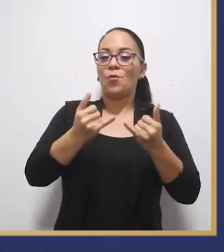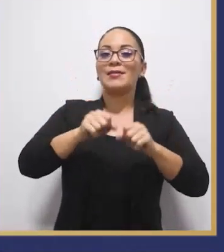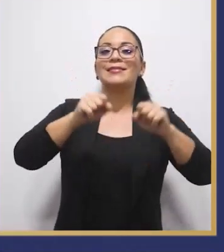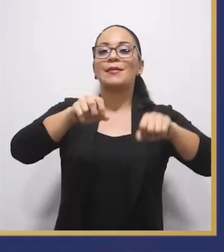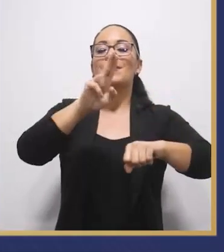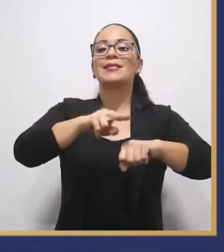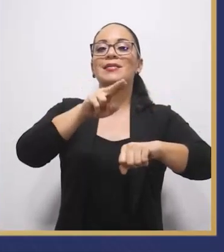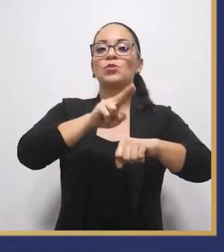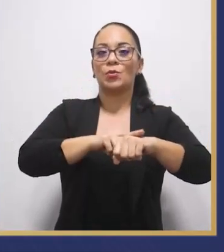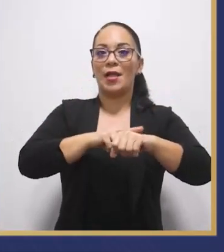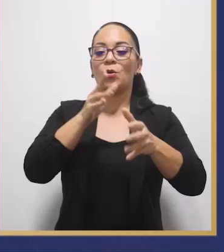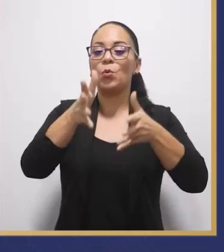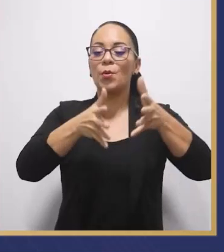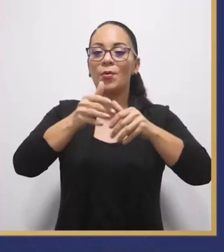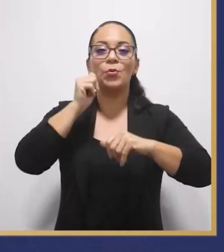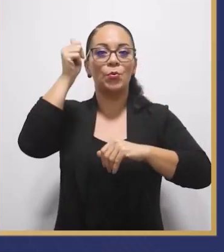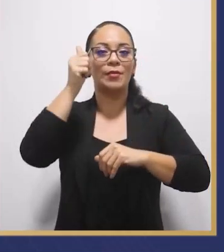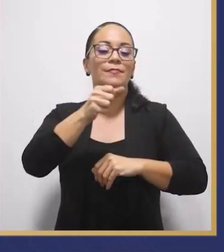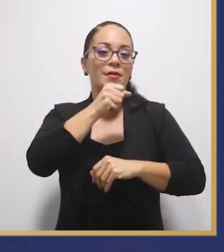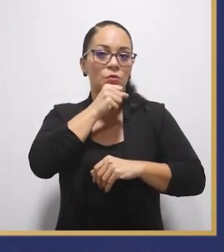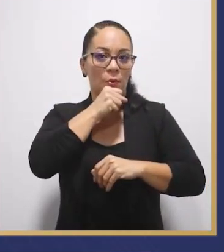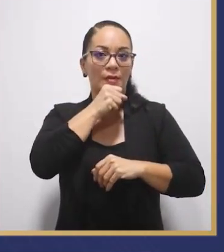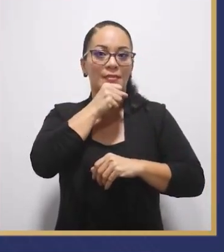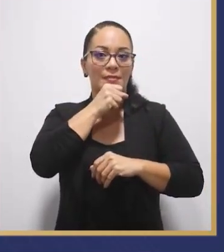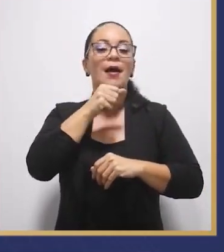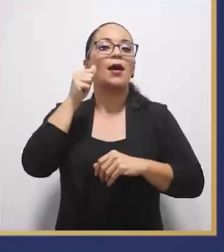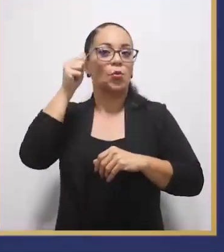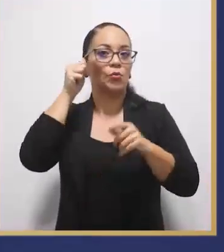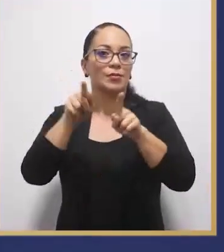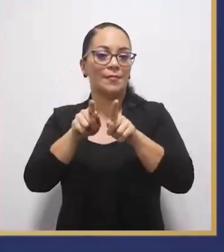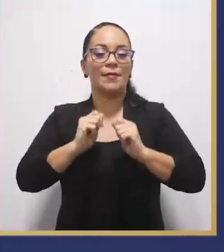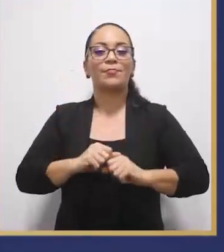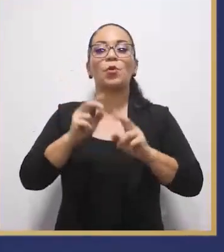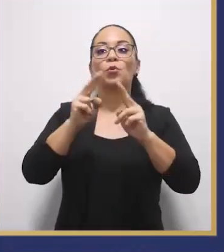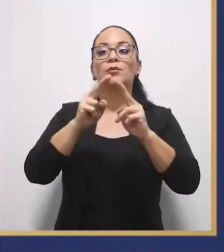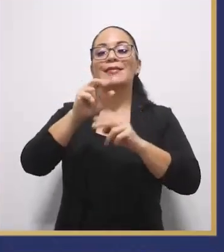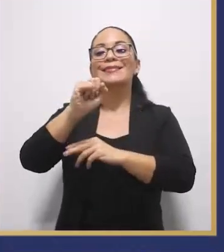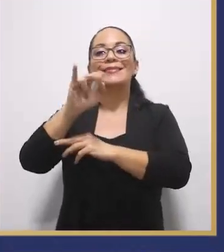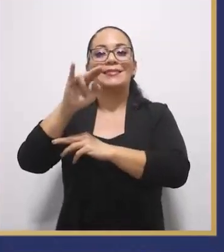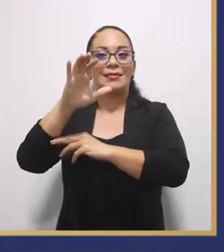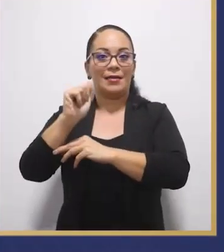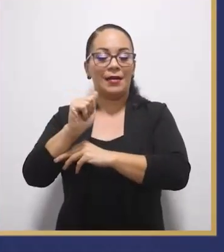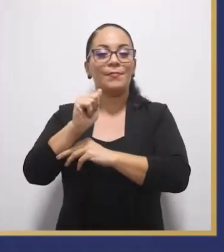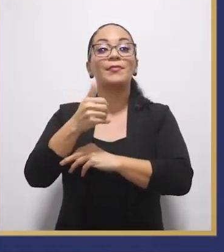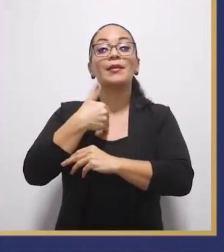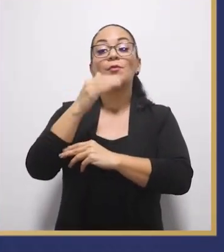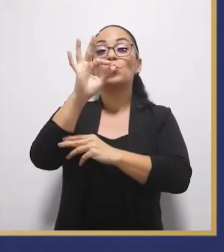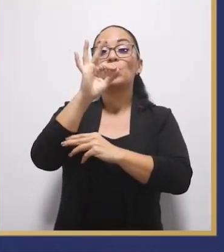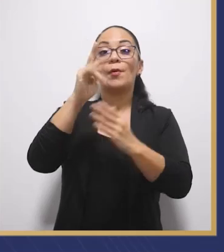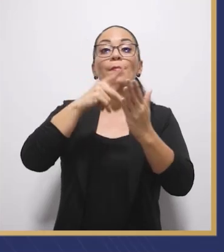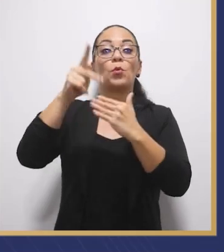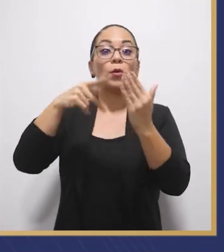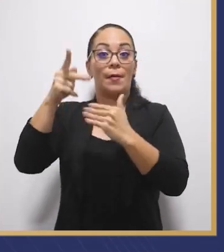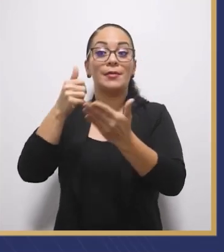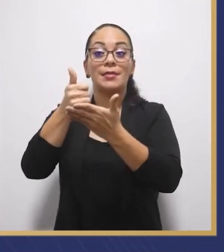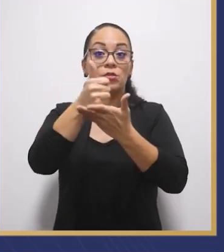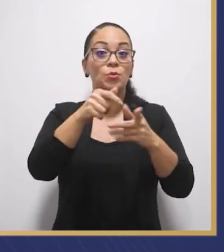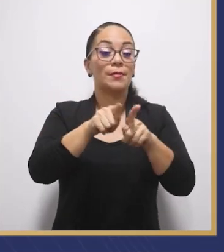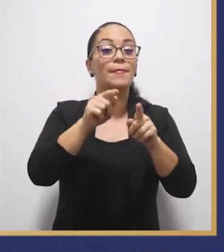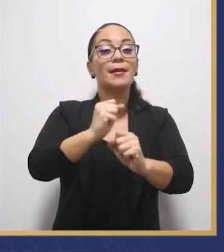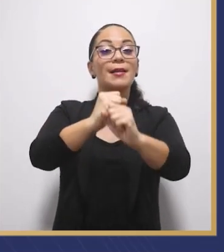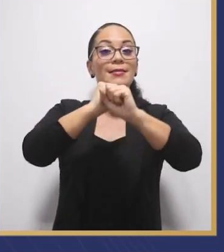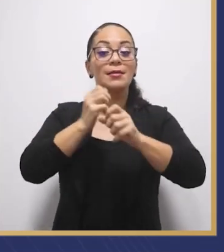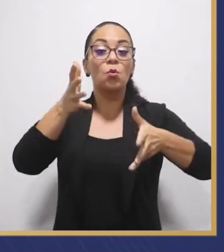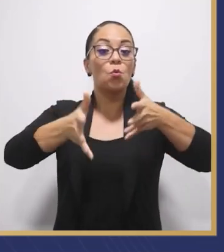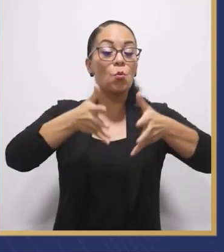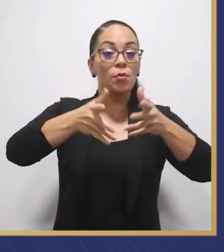Cuidados para Personas Adultas y Personas Adultas Mayores, conocido como el SINCA. Tenemos un nuevo programa de subsidio para